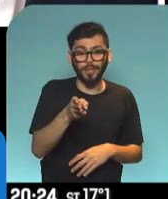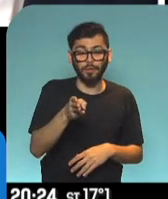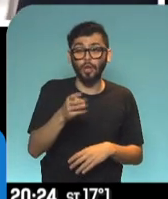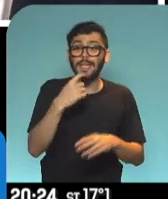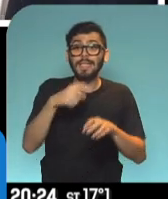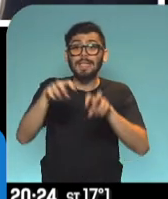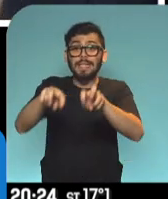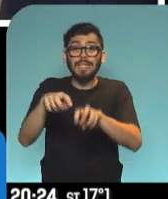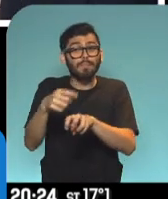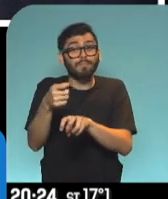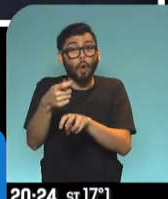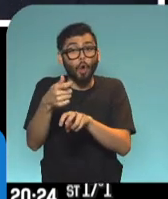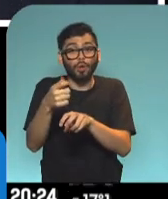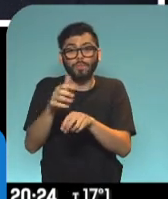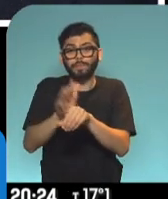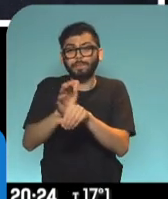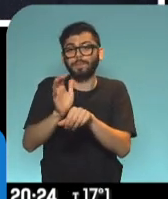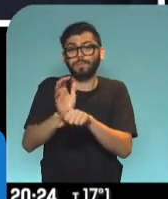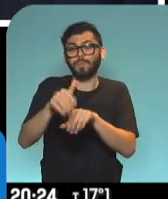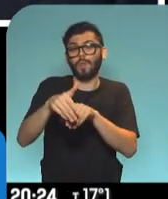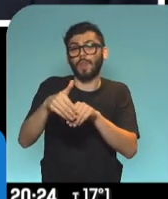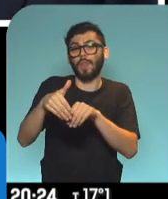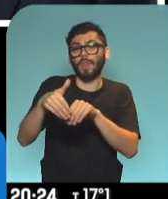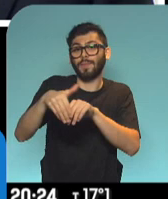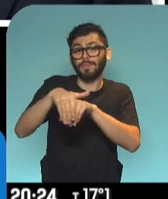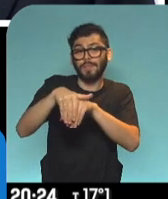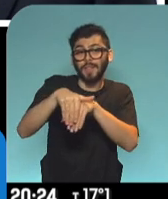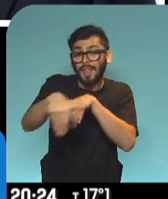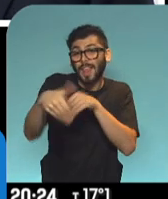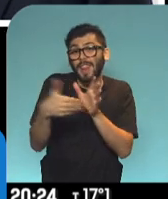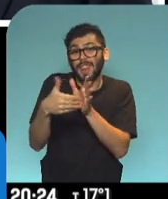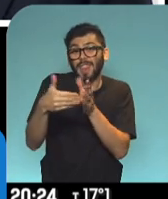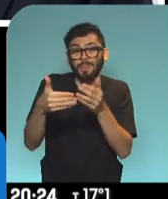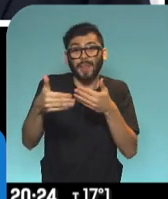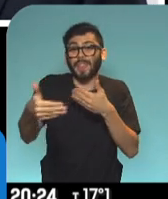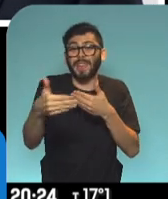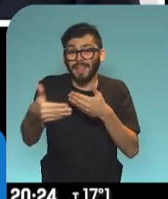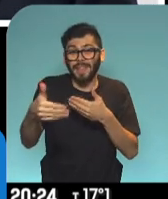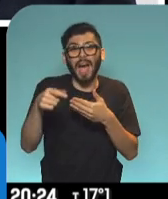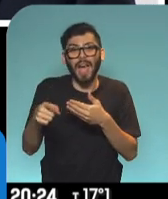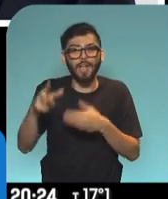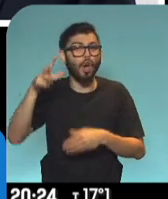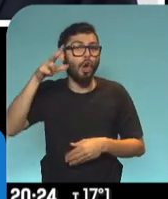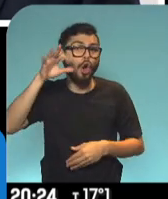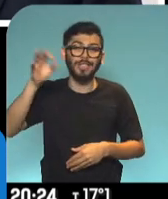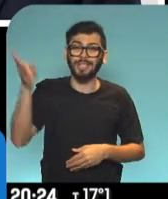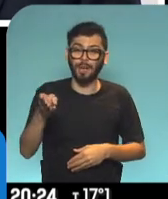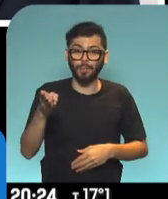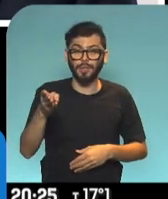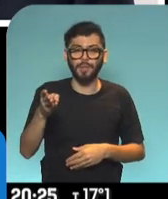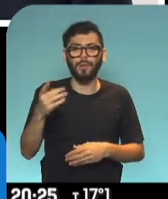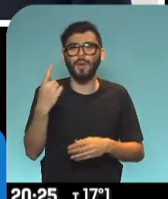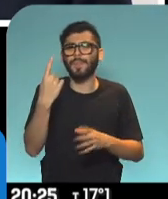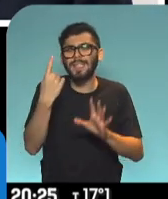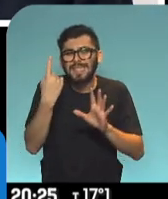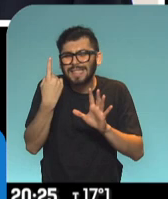de butacas, donde ya la distancia es propia de la ingeniería de la unidad, la ocupación va a ser del 80%. Pero